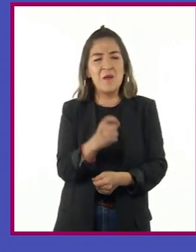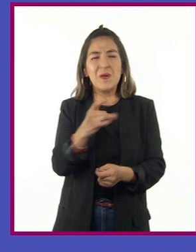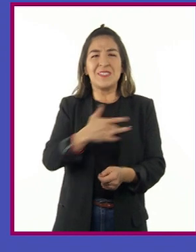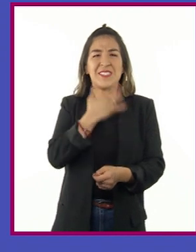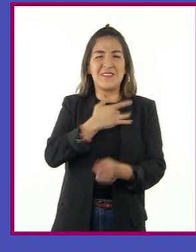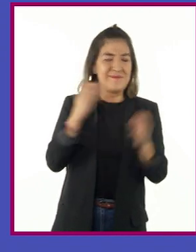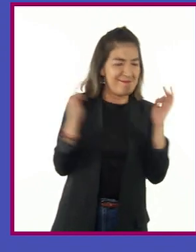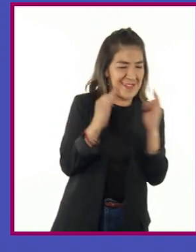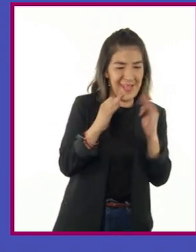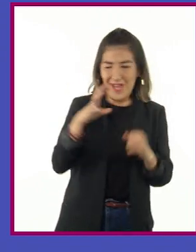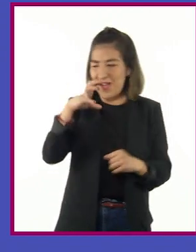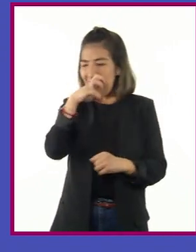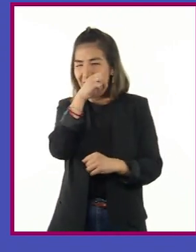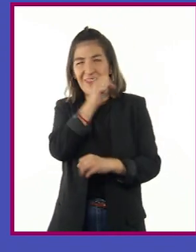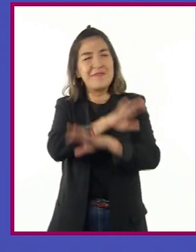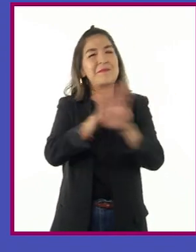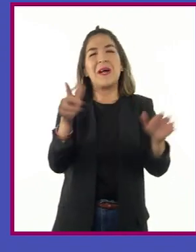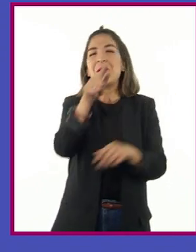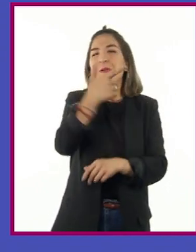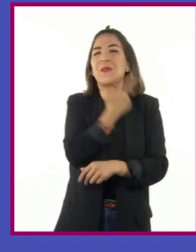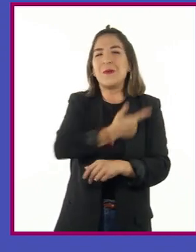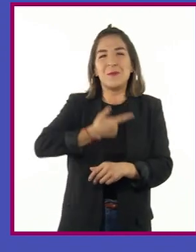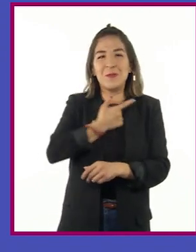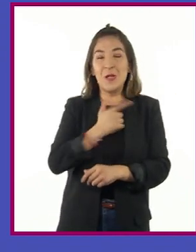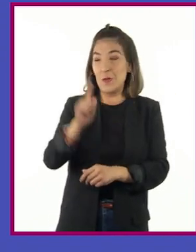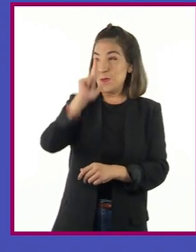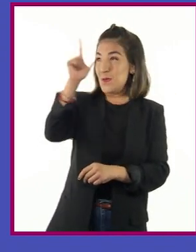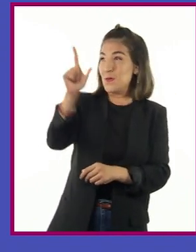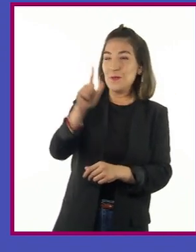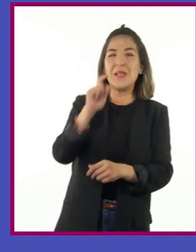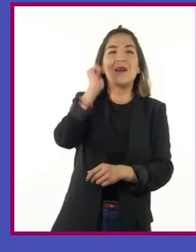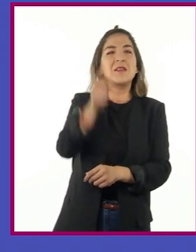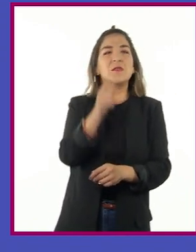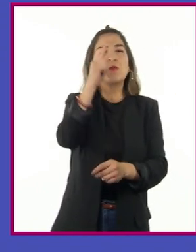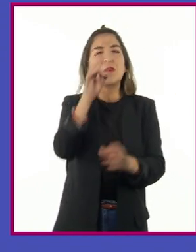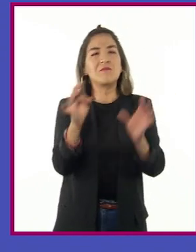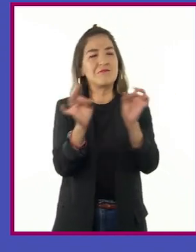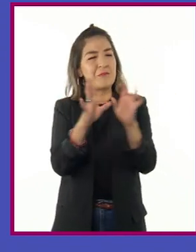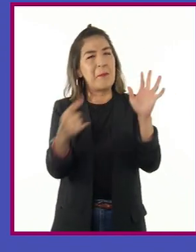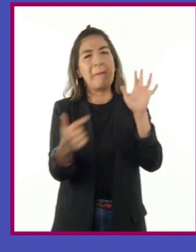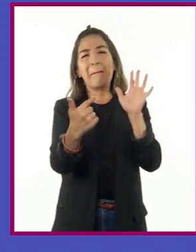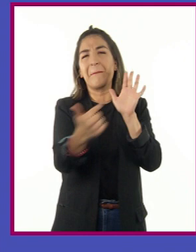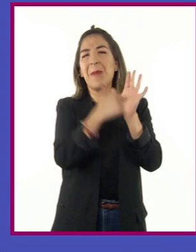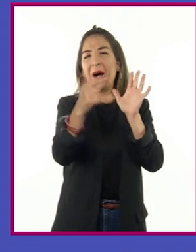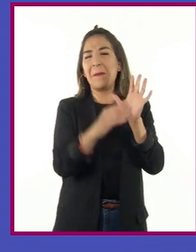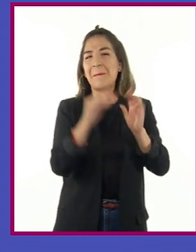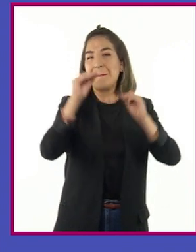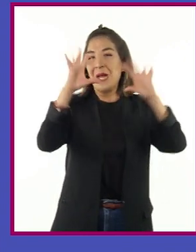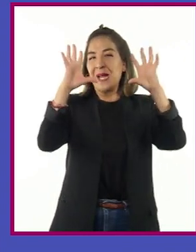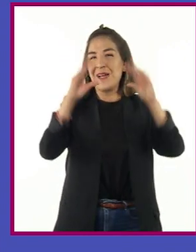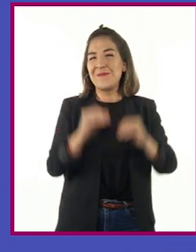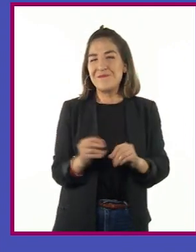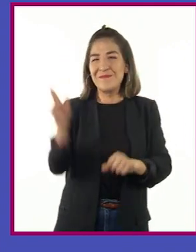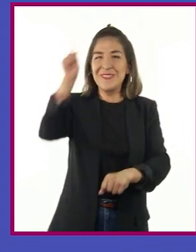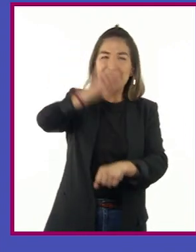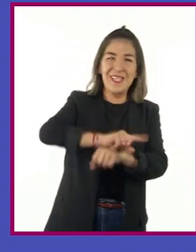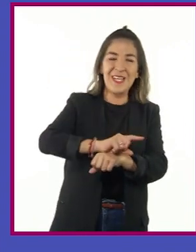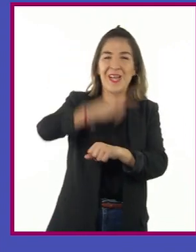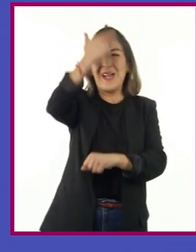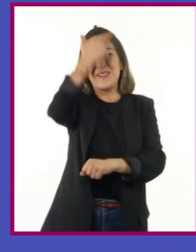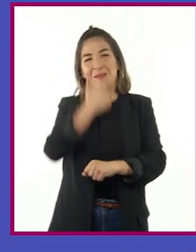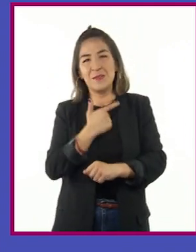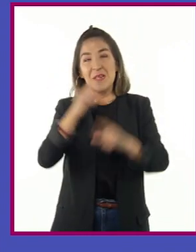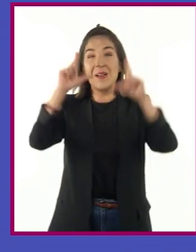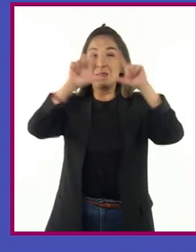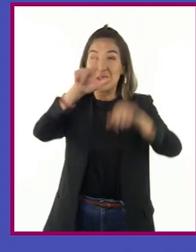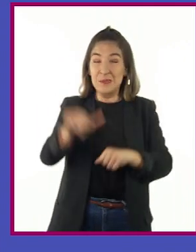o caliente, como prefieras. Luz con solo pulsar un interruptor, día y noche. Cierro